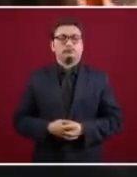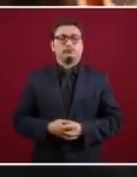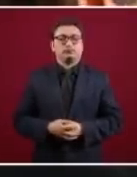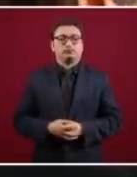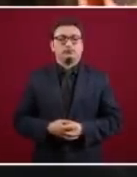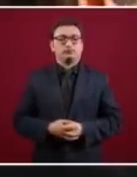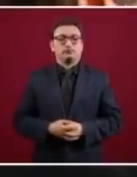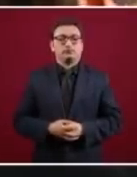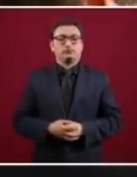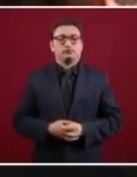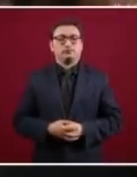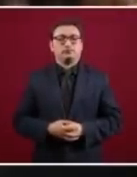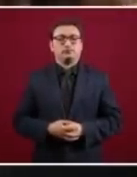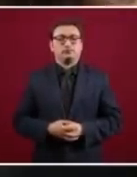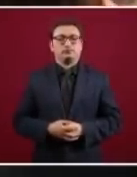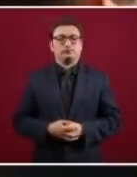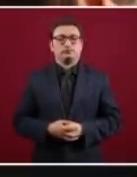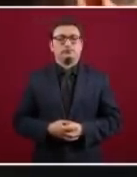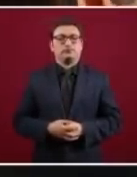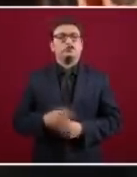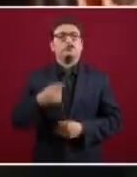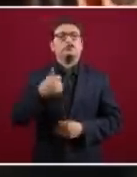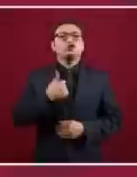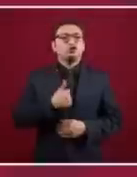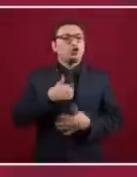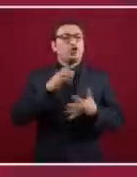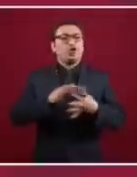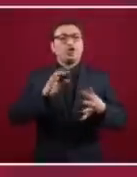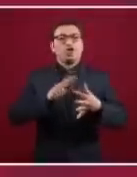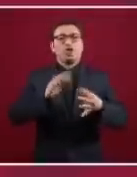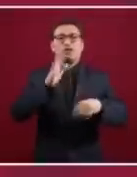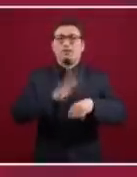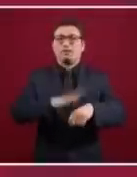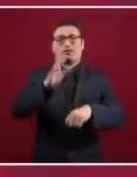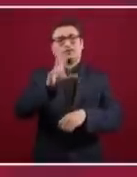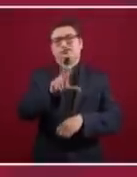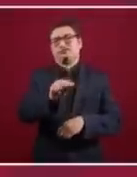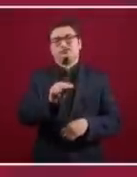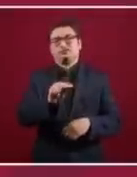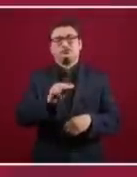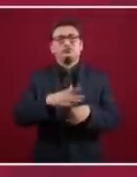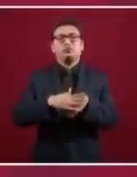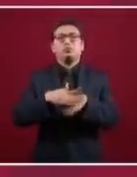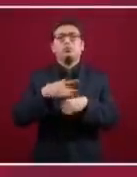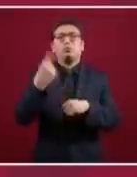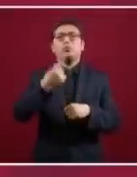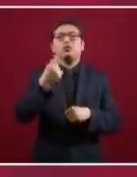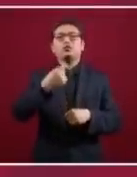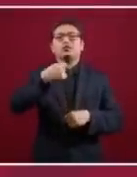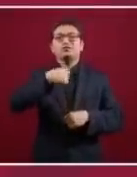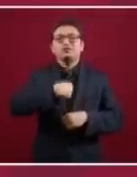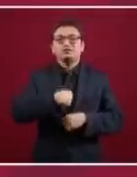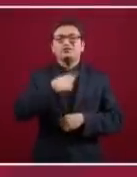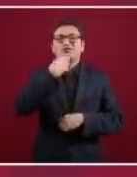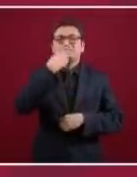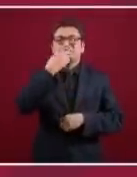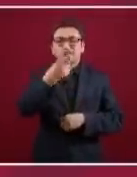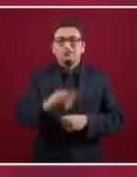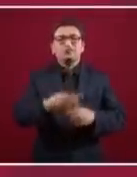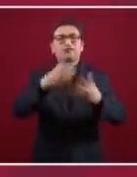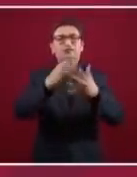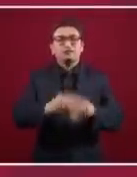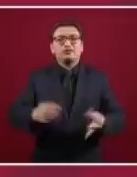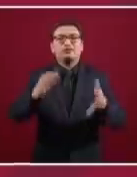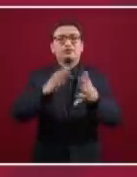no quiero hablar más de esto porque les comento que